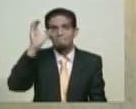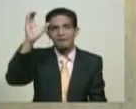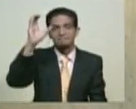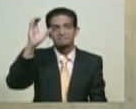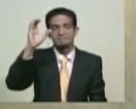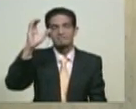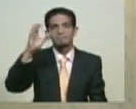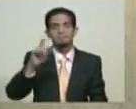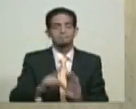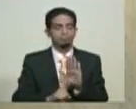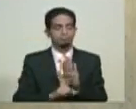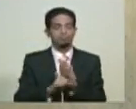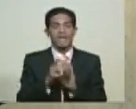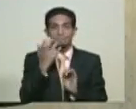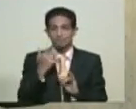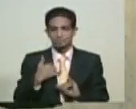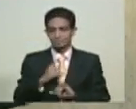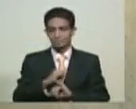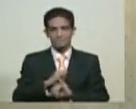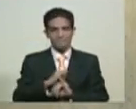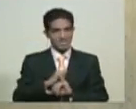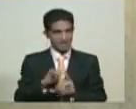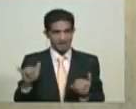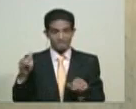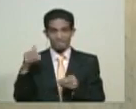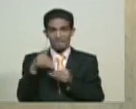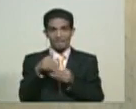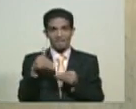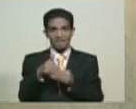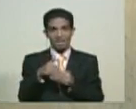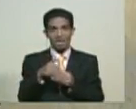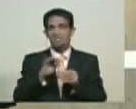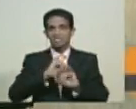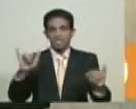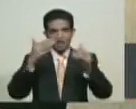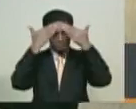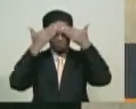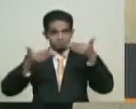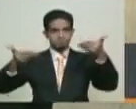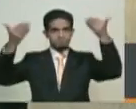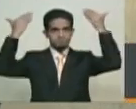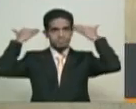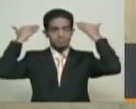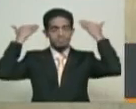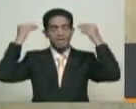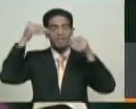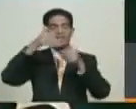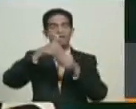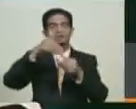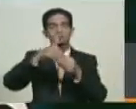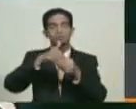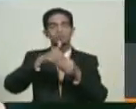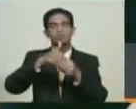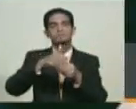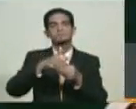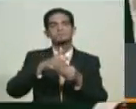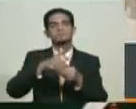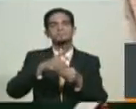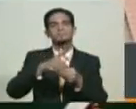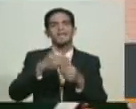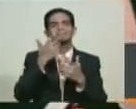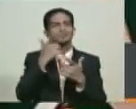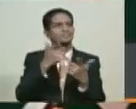recuperación, saliendo ya de este ciclo electoral, quedando atrás ya el ciclo electoral, que provoca a veces tanta